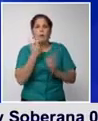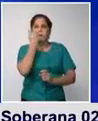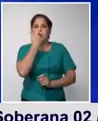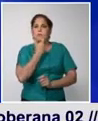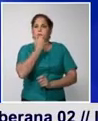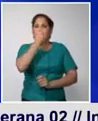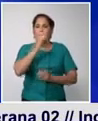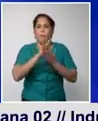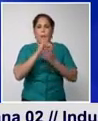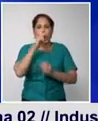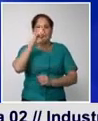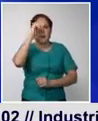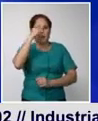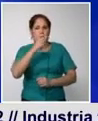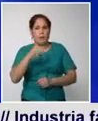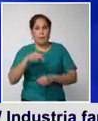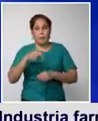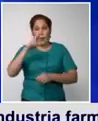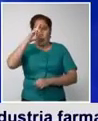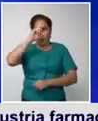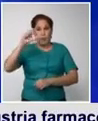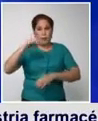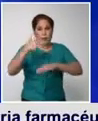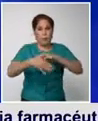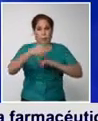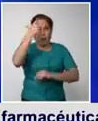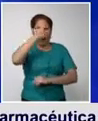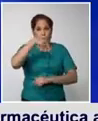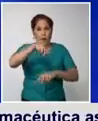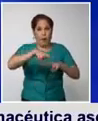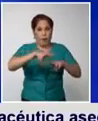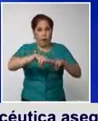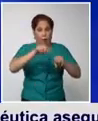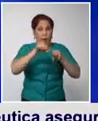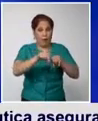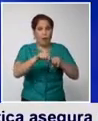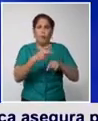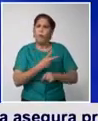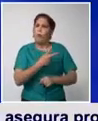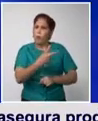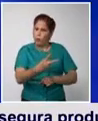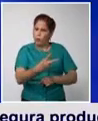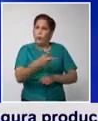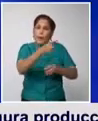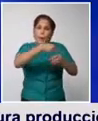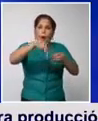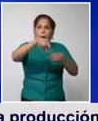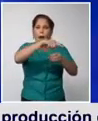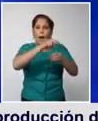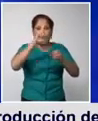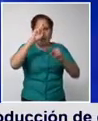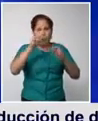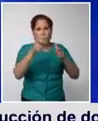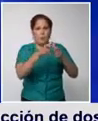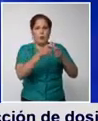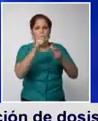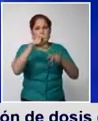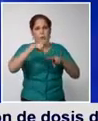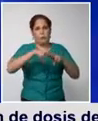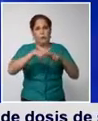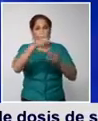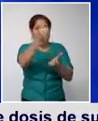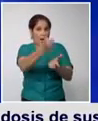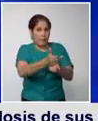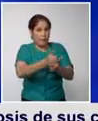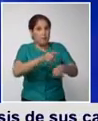en el Hospital Hermanos Amejeira, y los voluntarios serían del área de salud de Centro Habana. Solo en la capital, por el